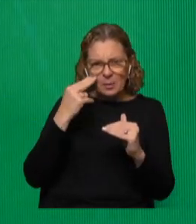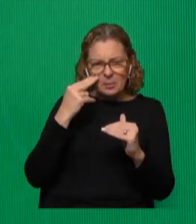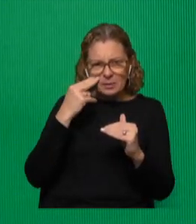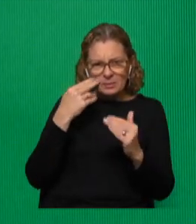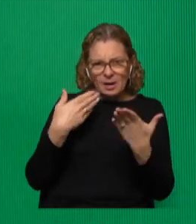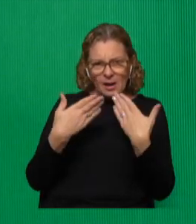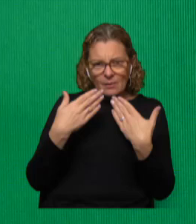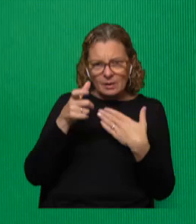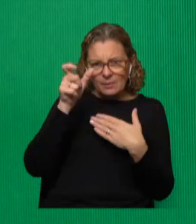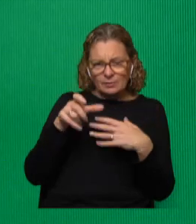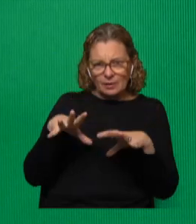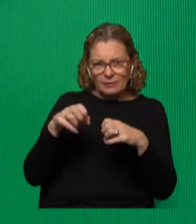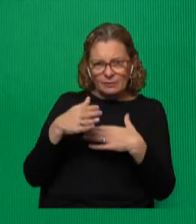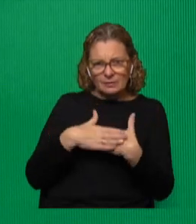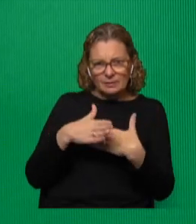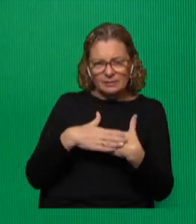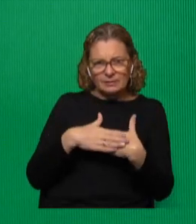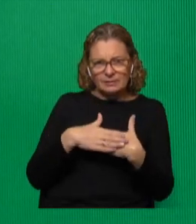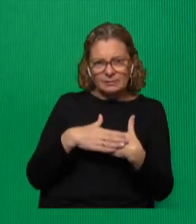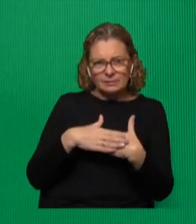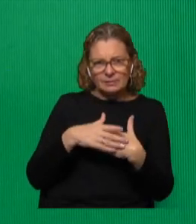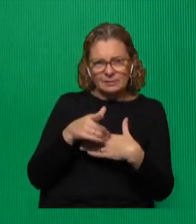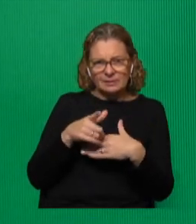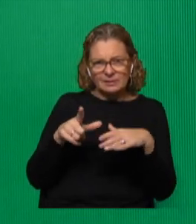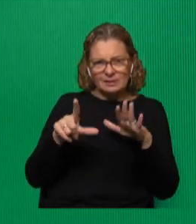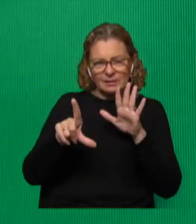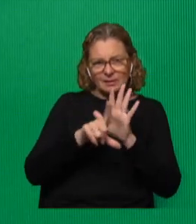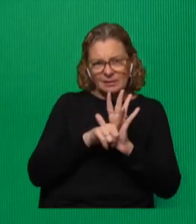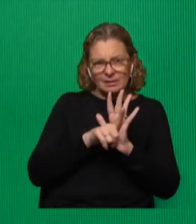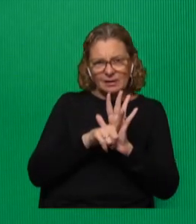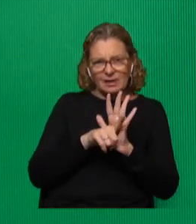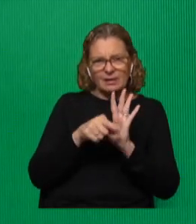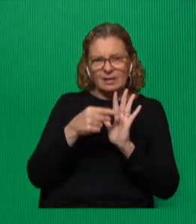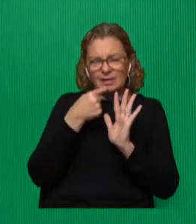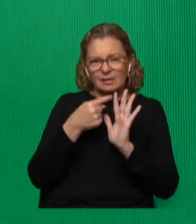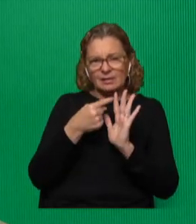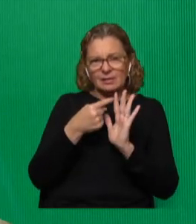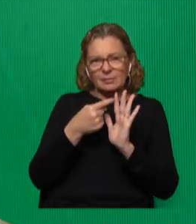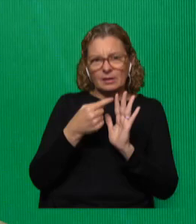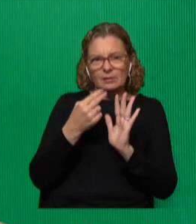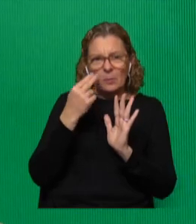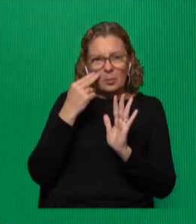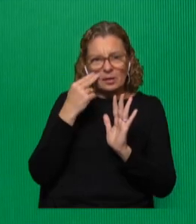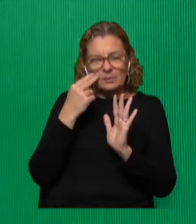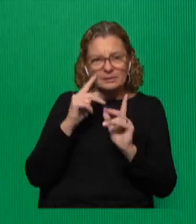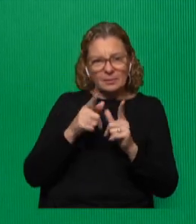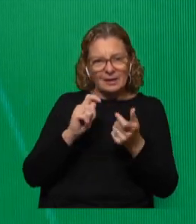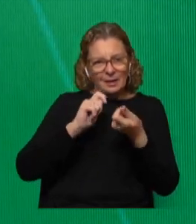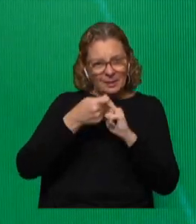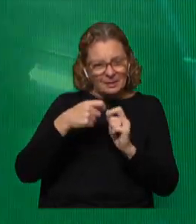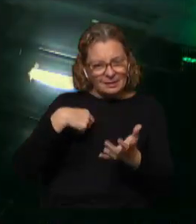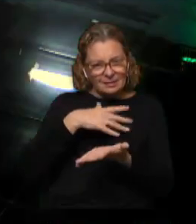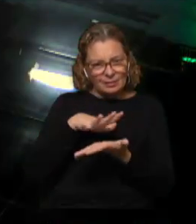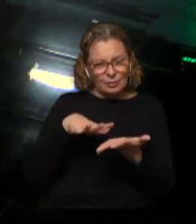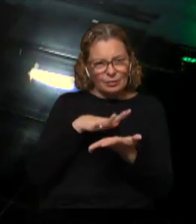las vecinas y vecinos, por un lado? ¿Esta ley que cubriría aparentemente un vacío legal cambiaría esa